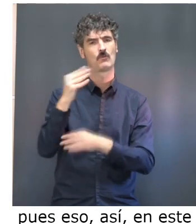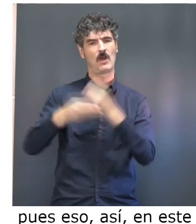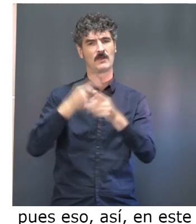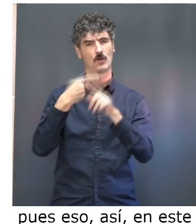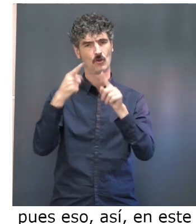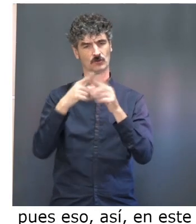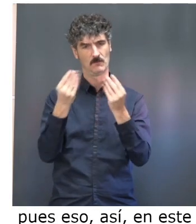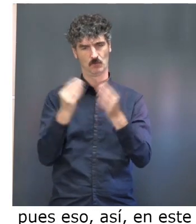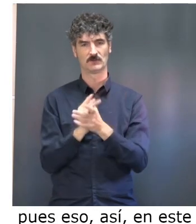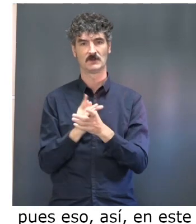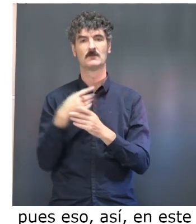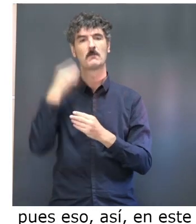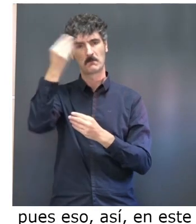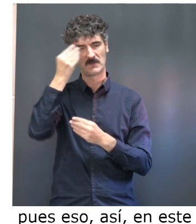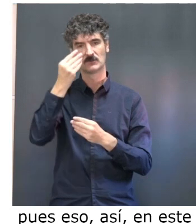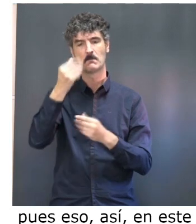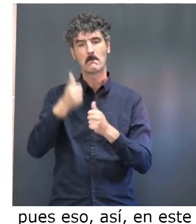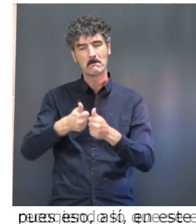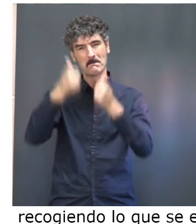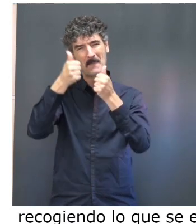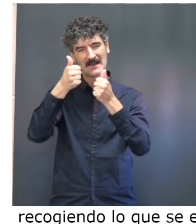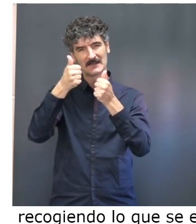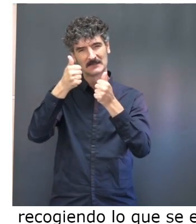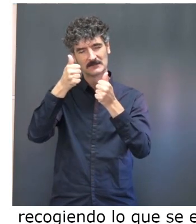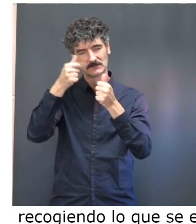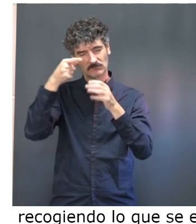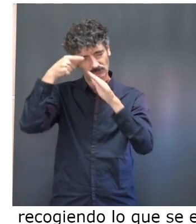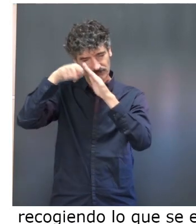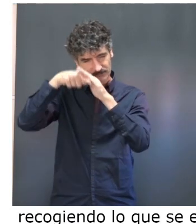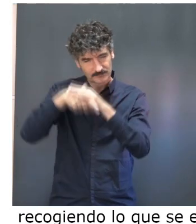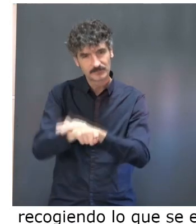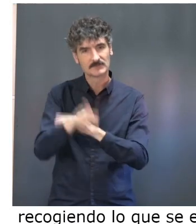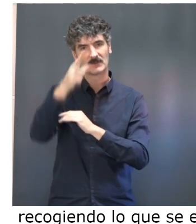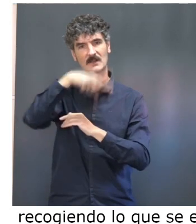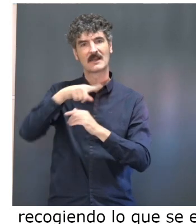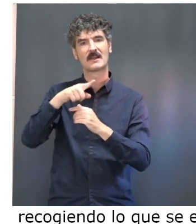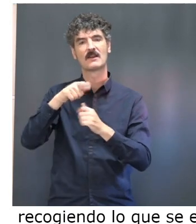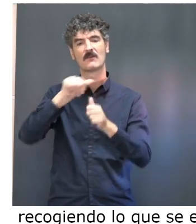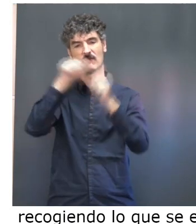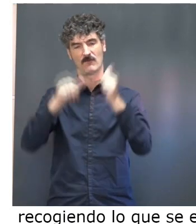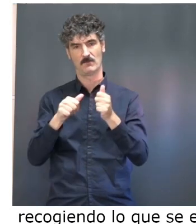cosas, pero creo que tendríamos que hacer pues un poquito más de hincapié en todo ese tipo de actuaciones.